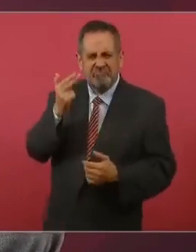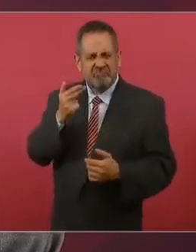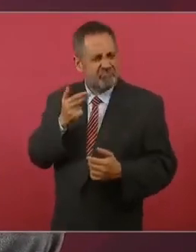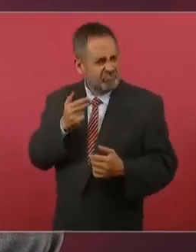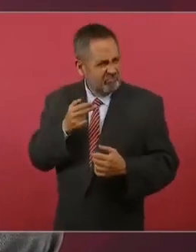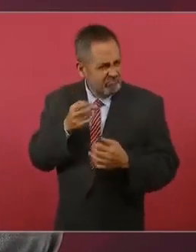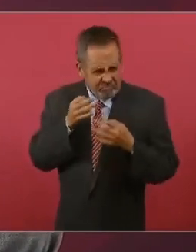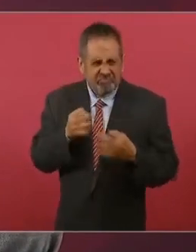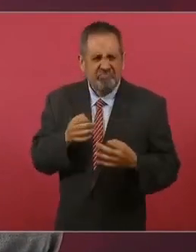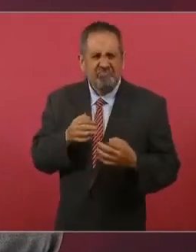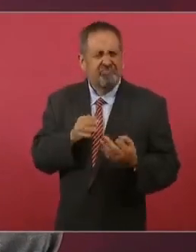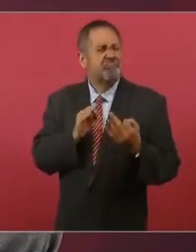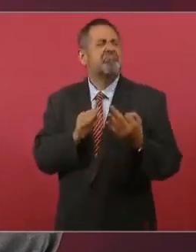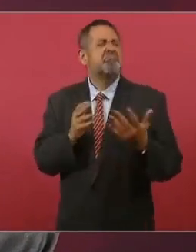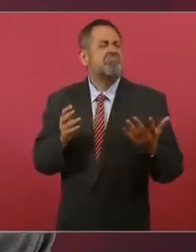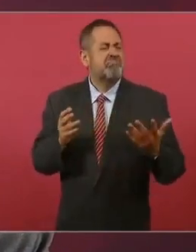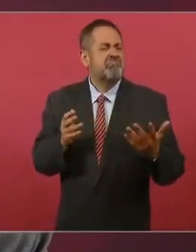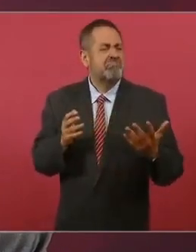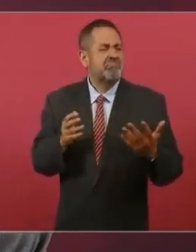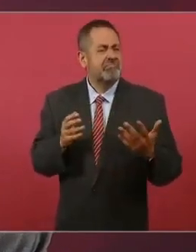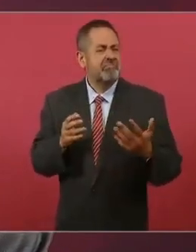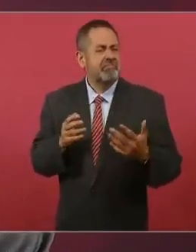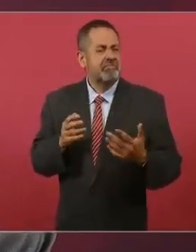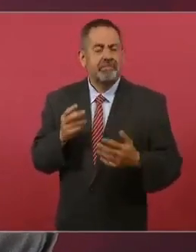a la adversidad.